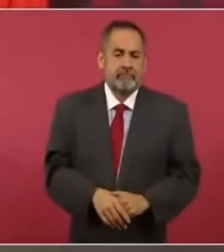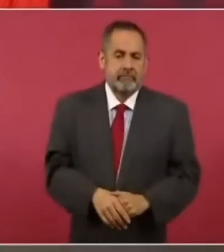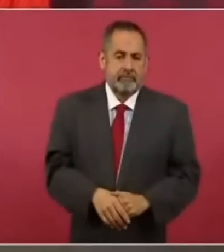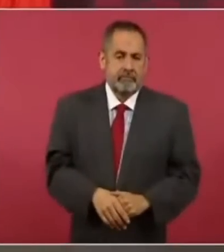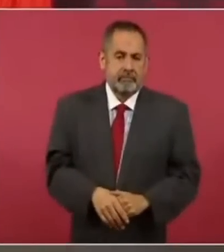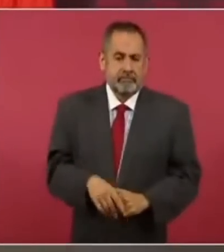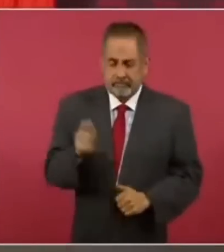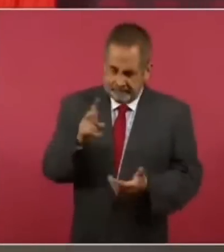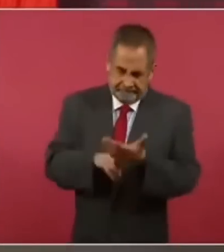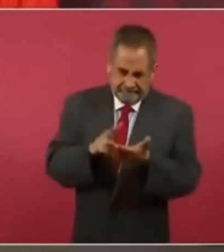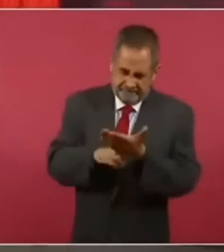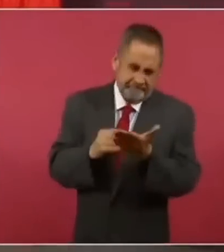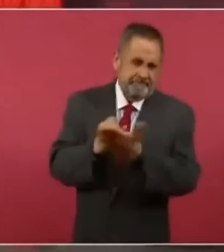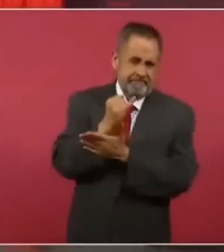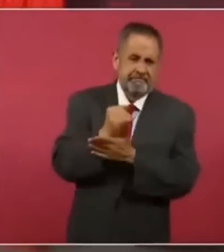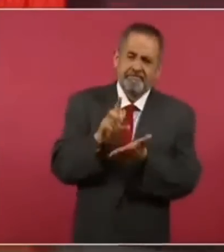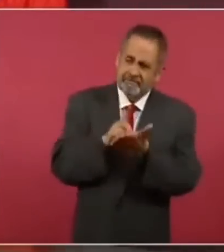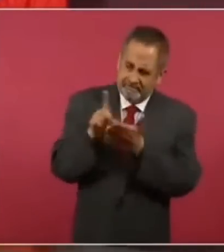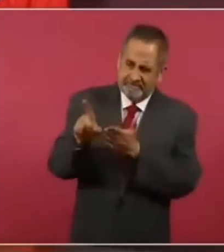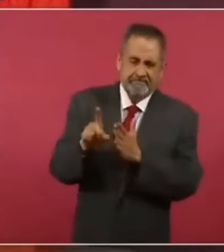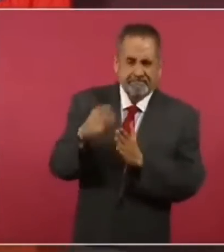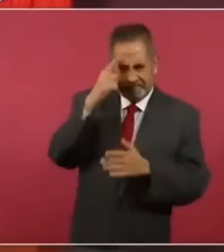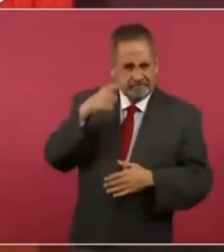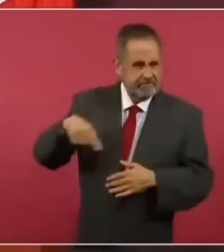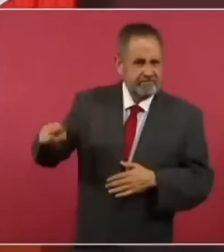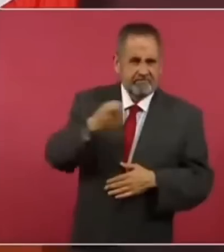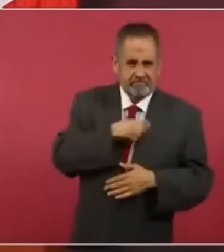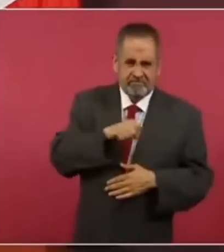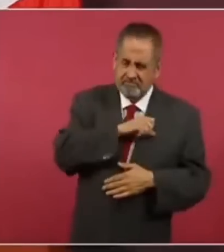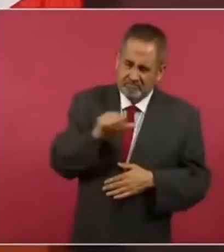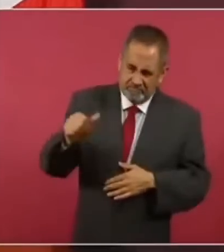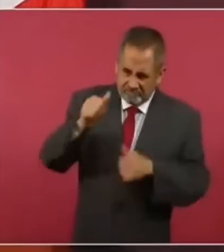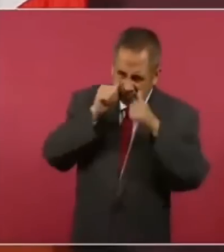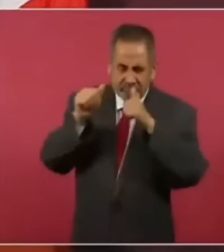Se está haciendo valer el derecho a la salud.